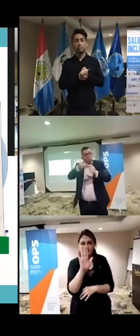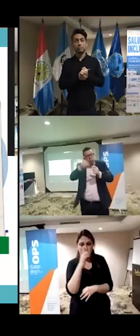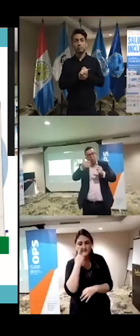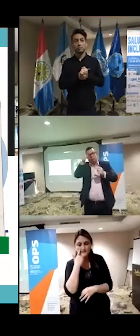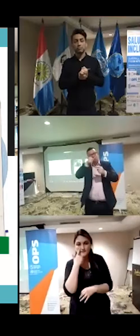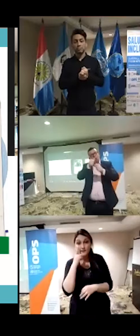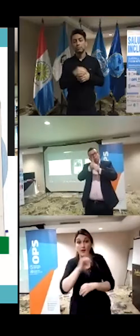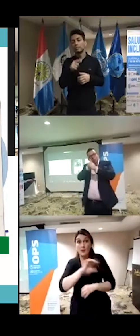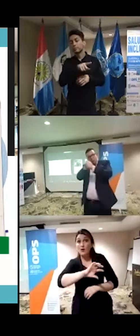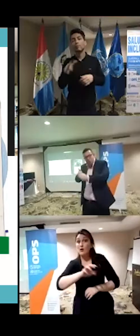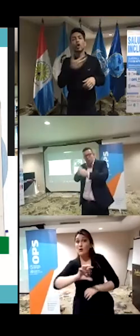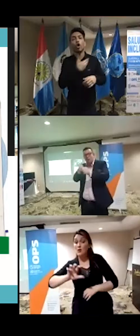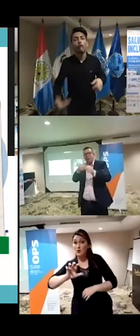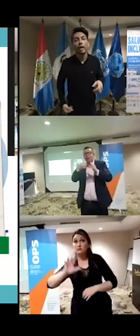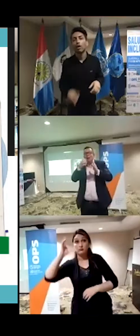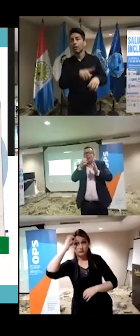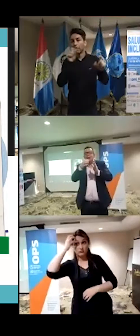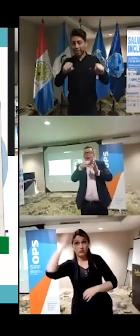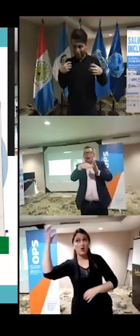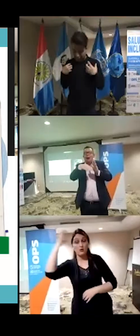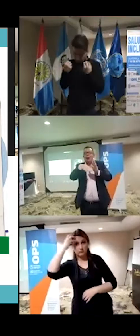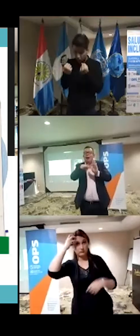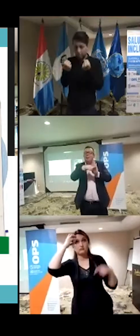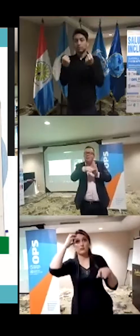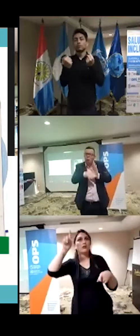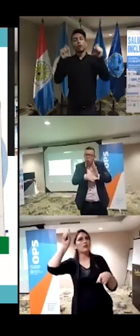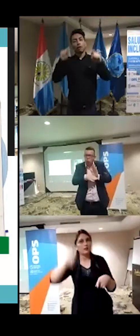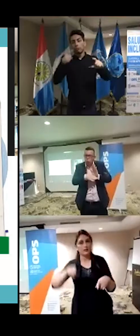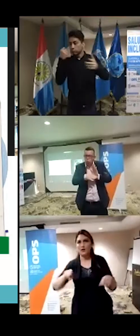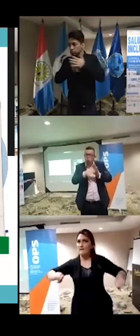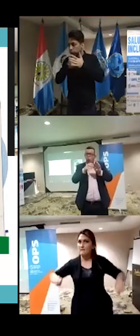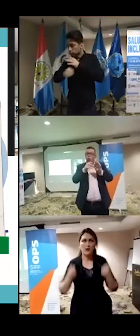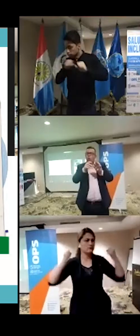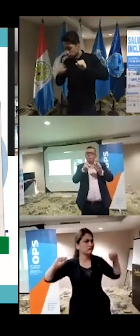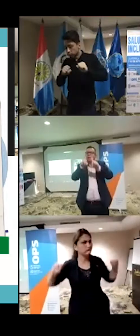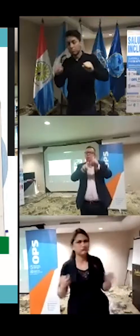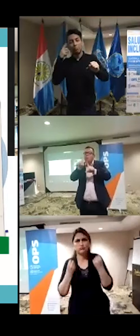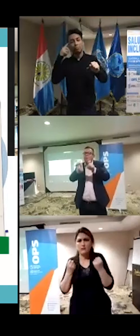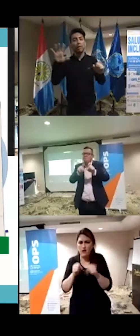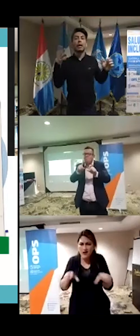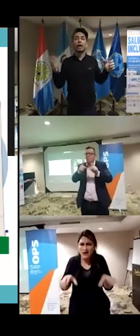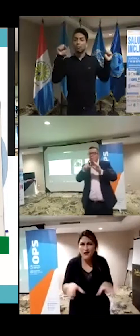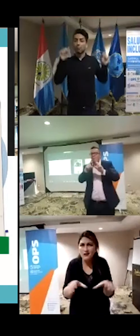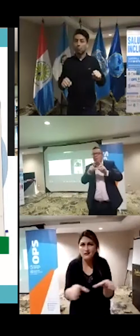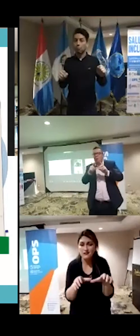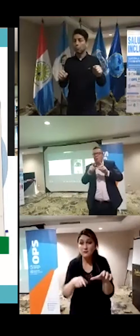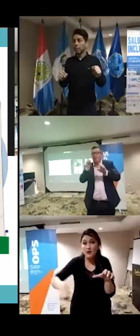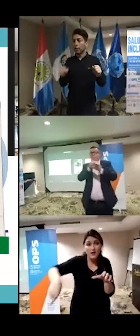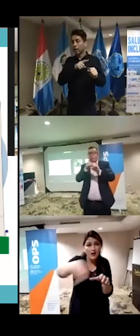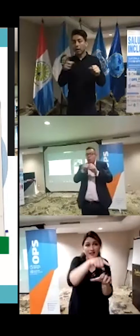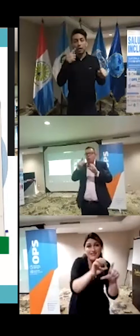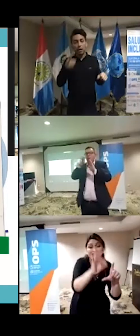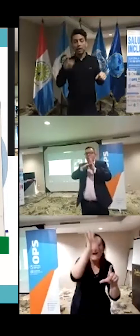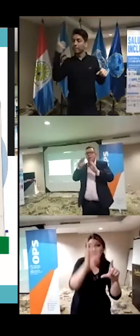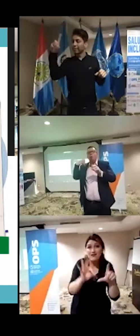Los estados deben hacer el esfuerzo y deben realmente generar acciones para permitir el levantamiento de datos